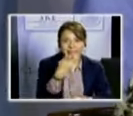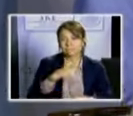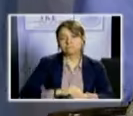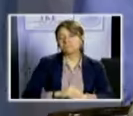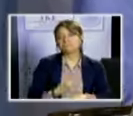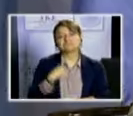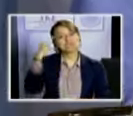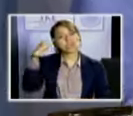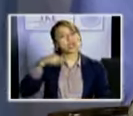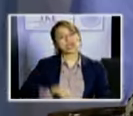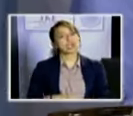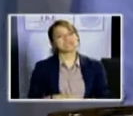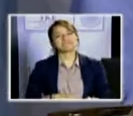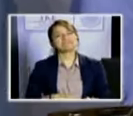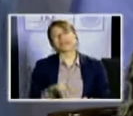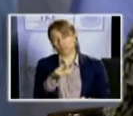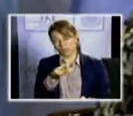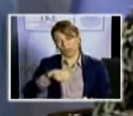señoritas que ellas producen